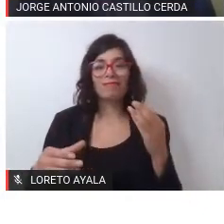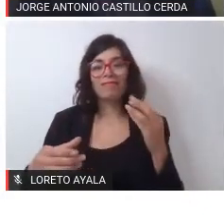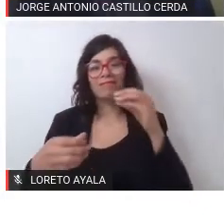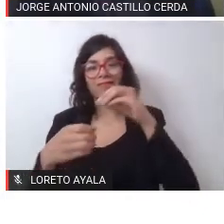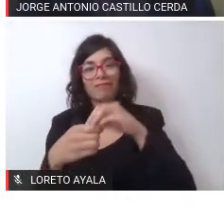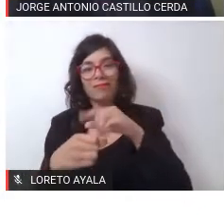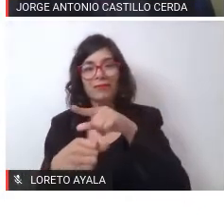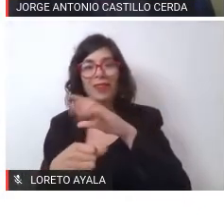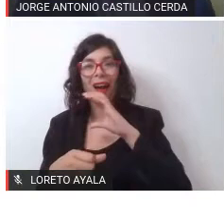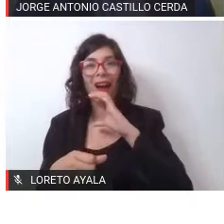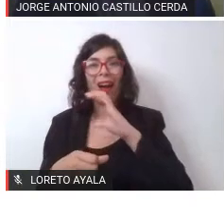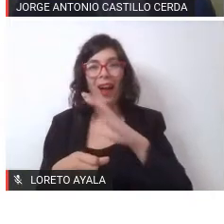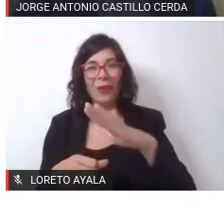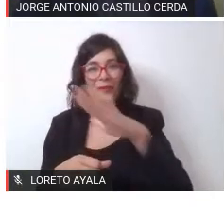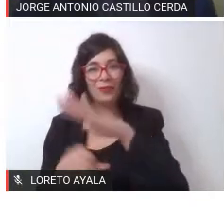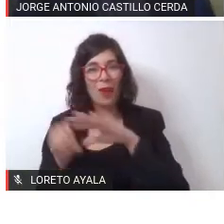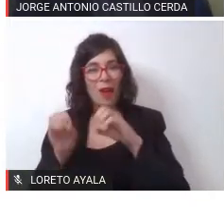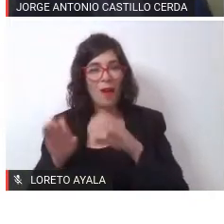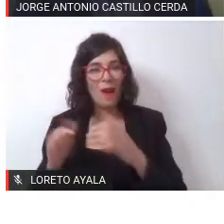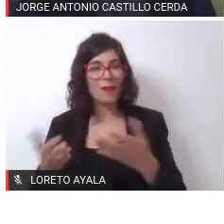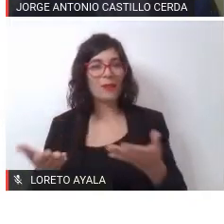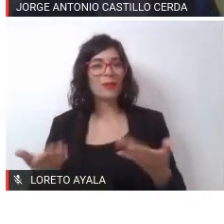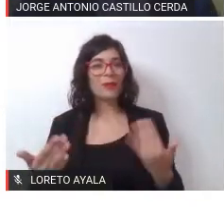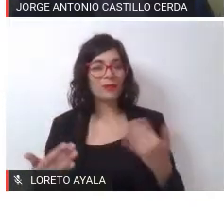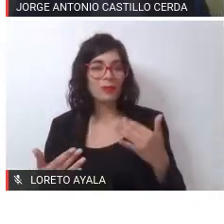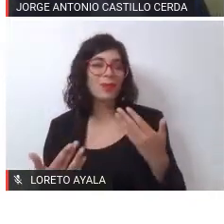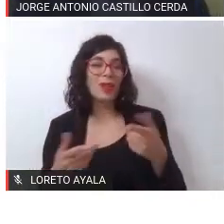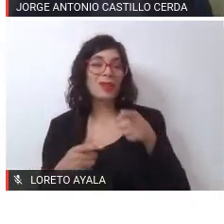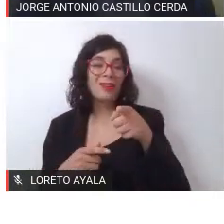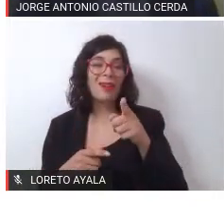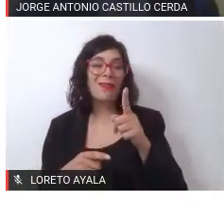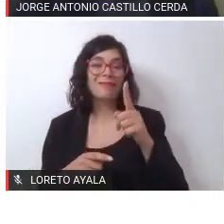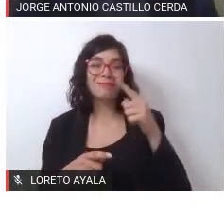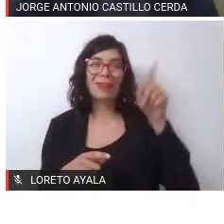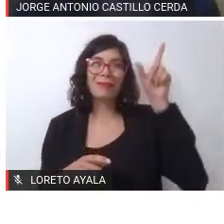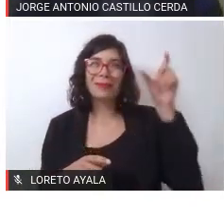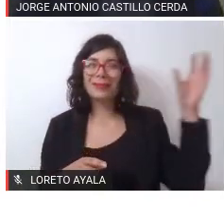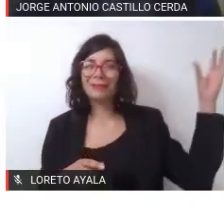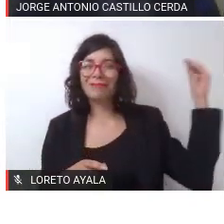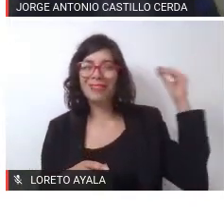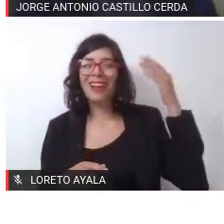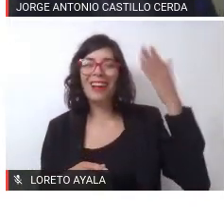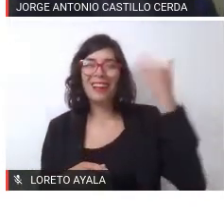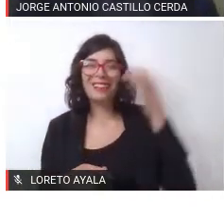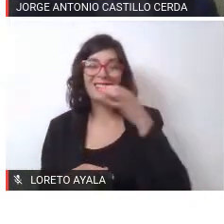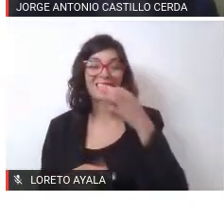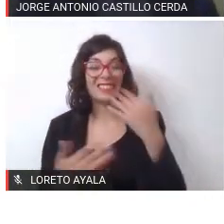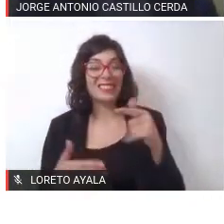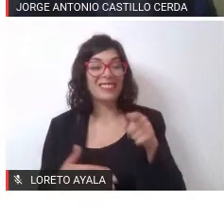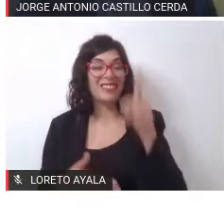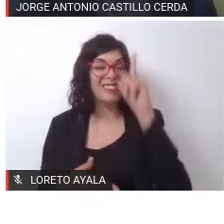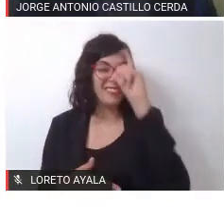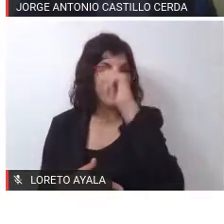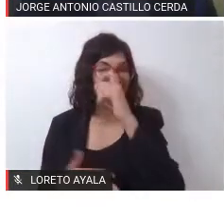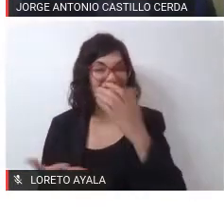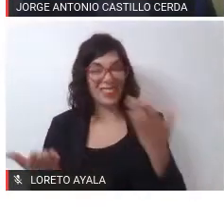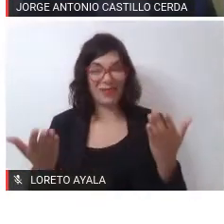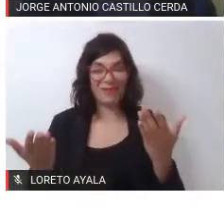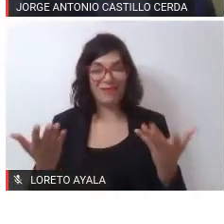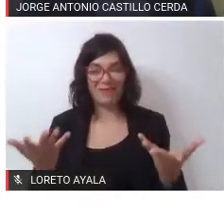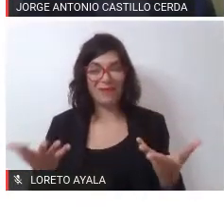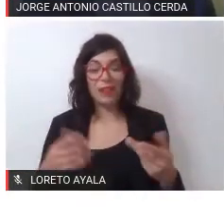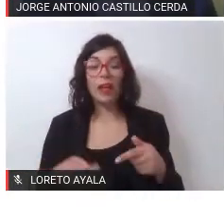ruralidad. Como bien dice alguien por ahí, me la hicieron difícil, ¿ya? Por lo tanto, lo que vamos a